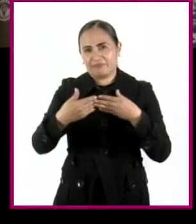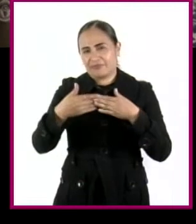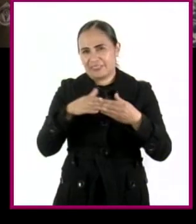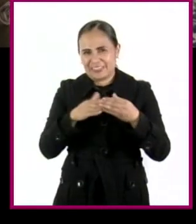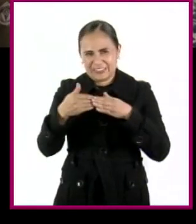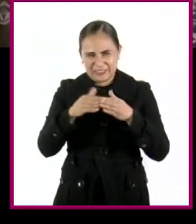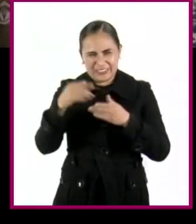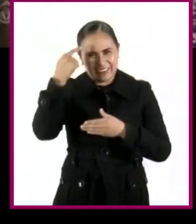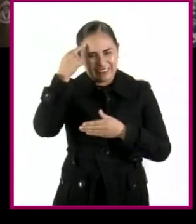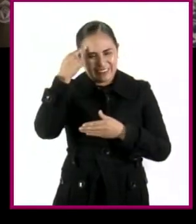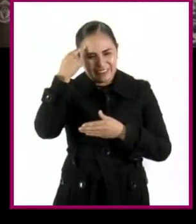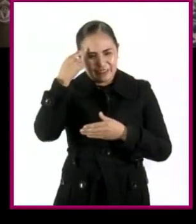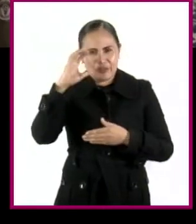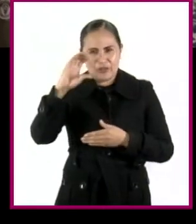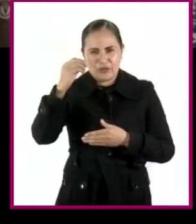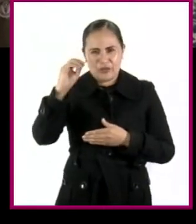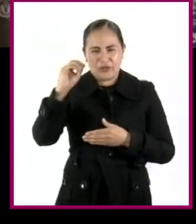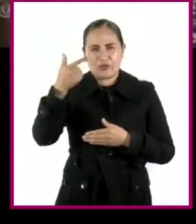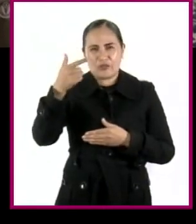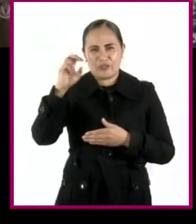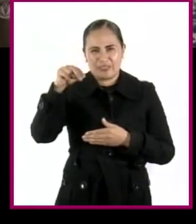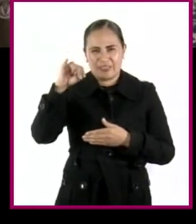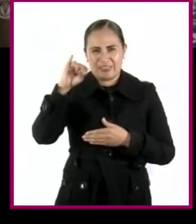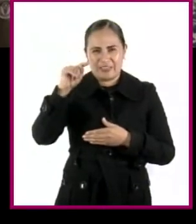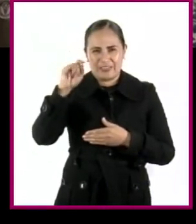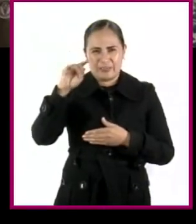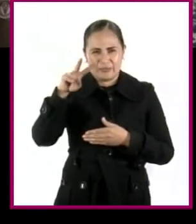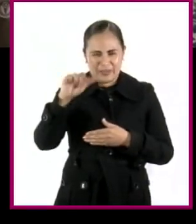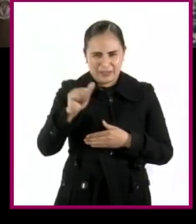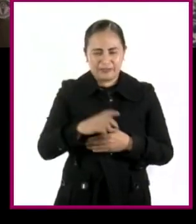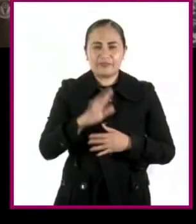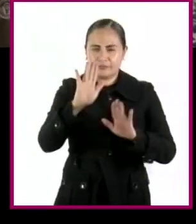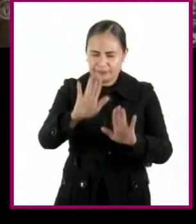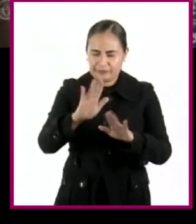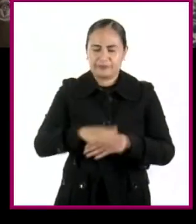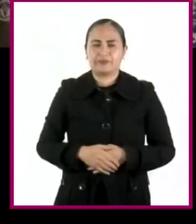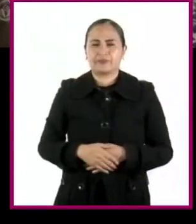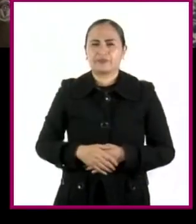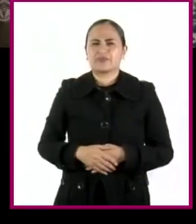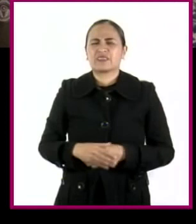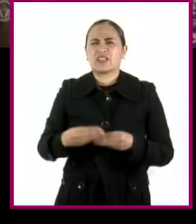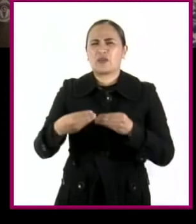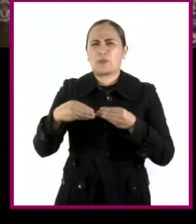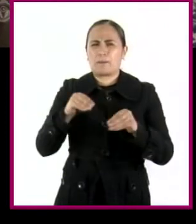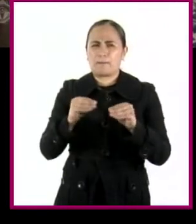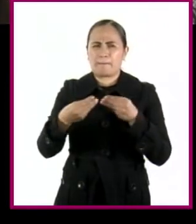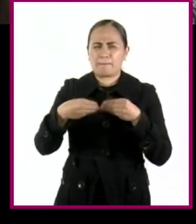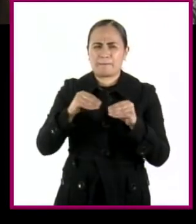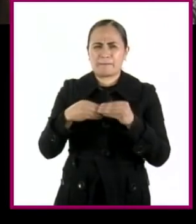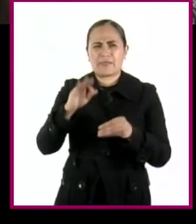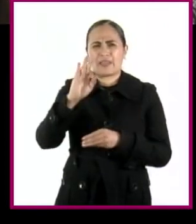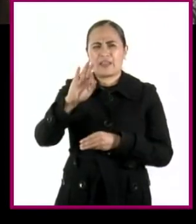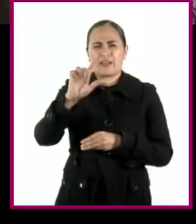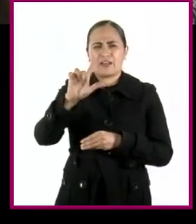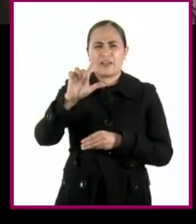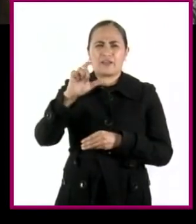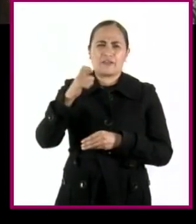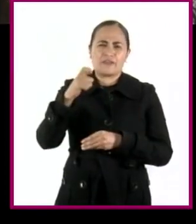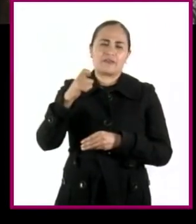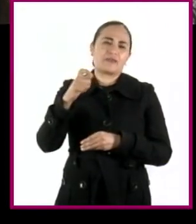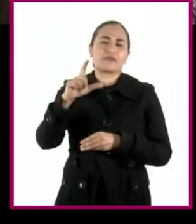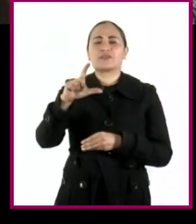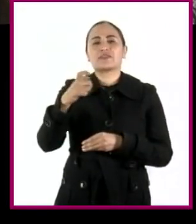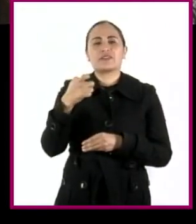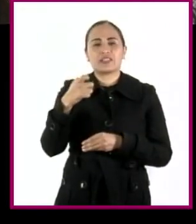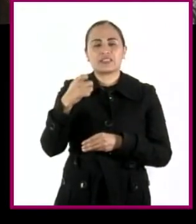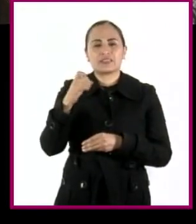cognitiva. Espérate ahí. Agata, ¿qué nos puedes decir de la flexibilidad cognitiva? La flexibilidad